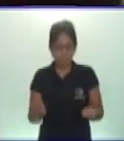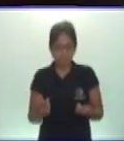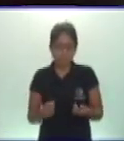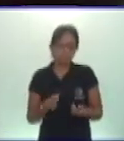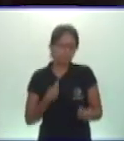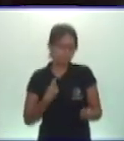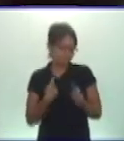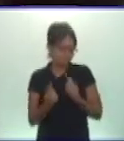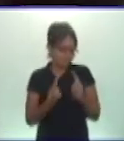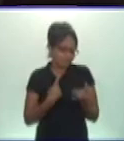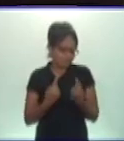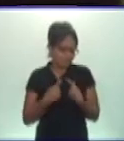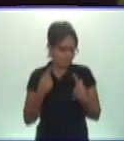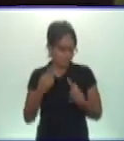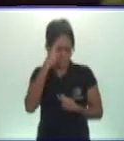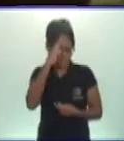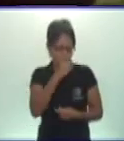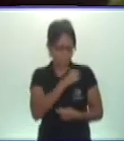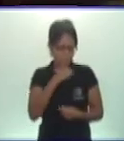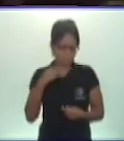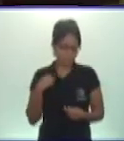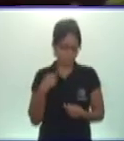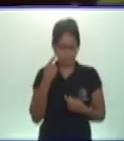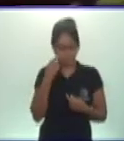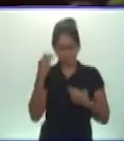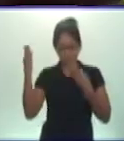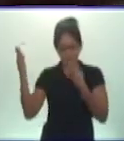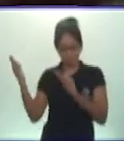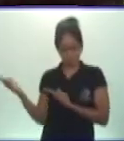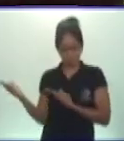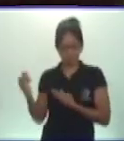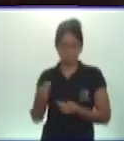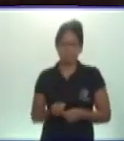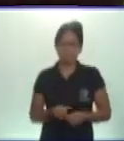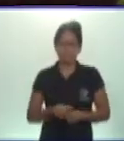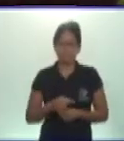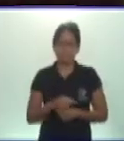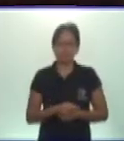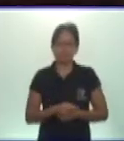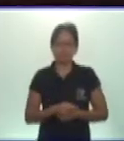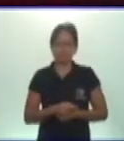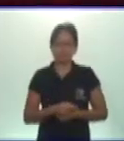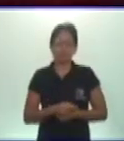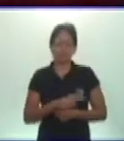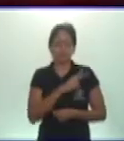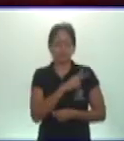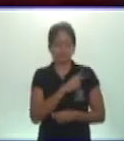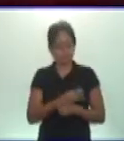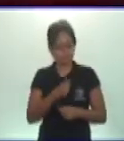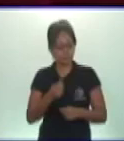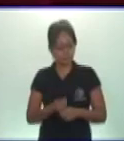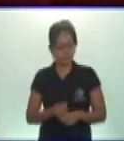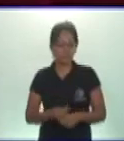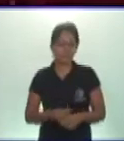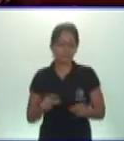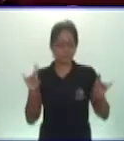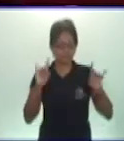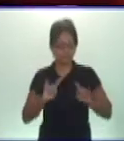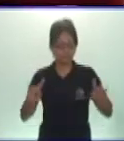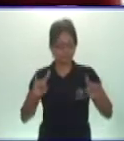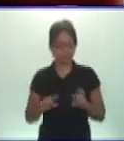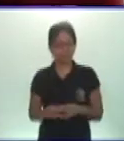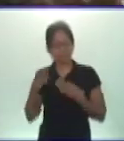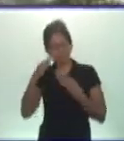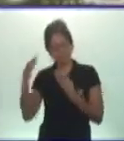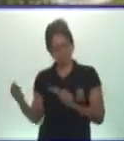Maximiliano Trujillo, profesor titular de la Facultad de Historia y Filosofía de la Universidad de La Habana. Bienvenido a Íconos de La Habana. Gracias